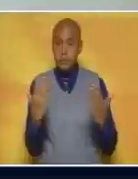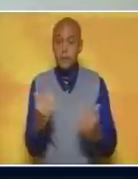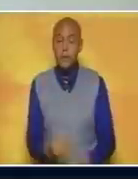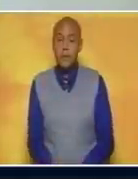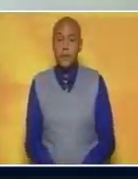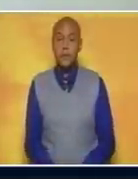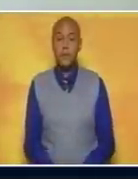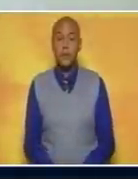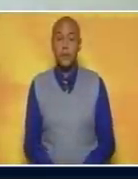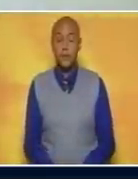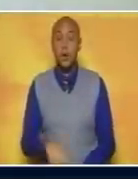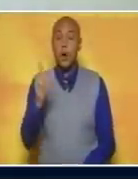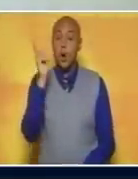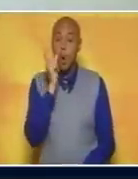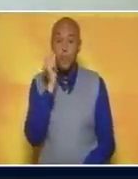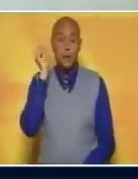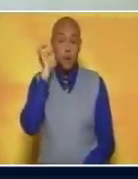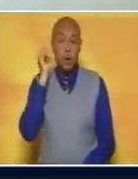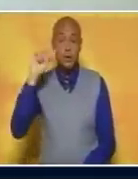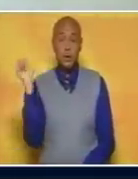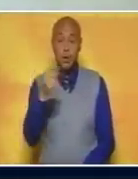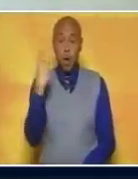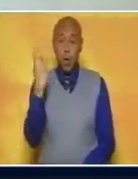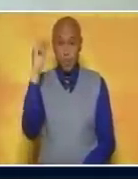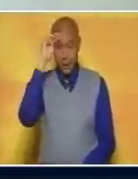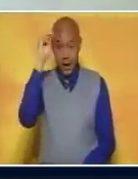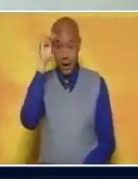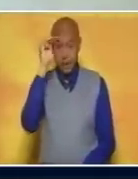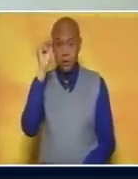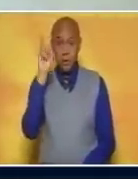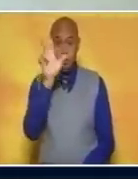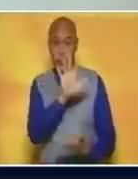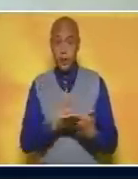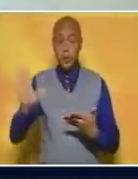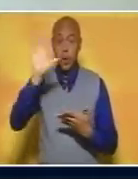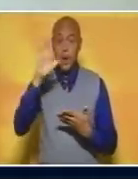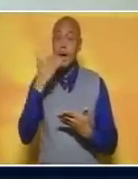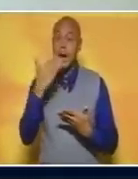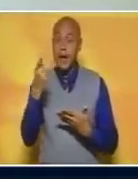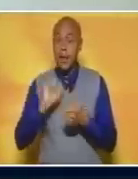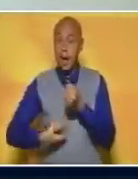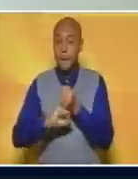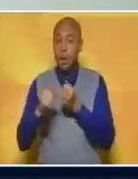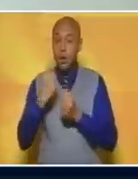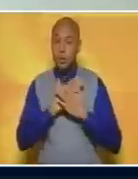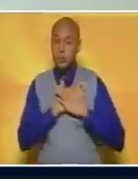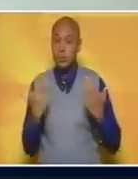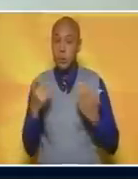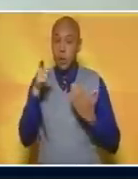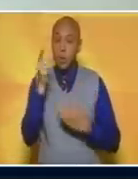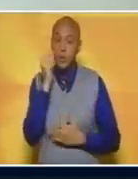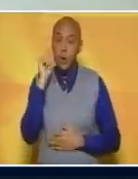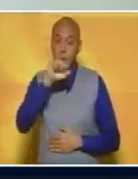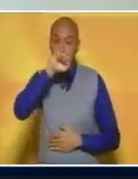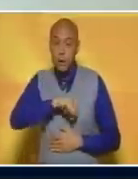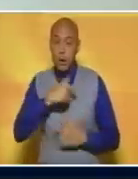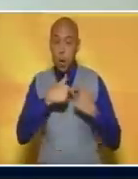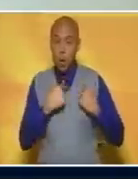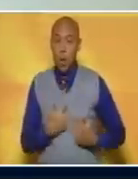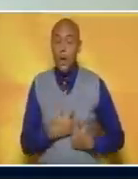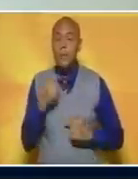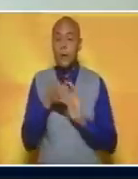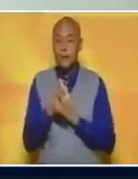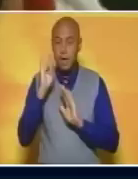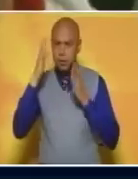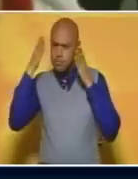A todos y a todas las maestras del país por su aporte, por su entrega, por su pasión, por su